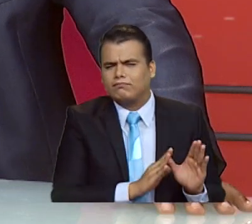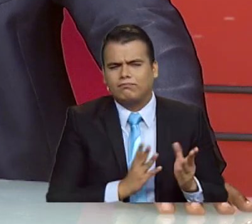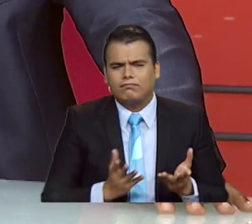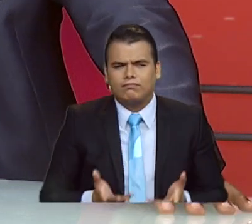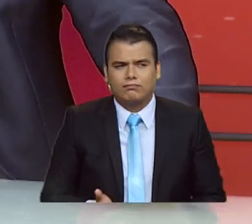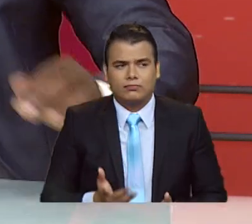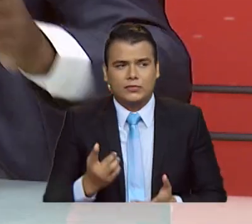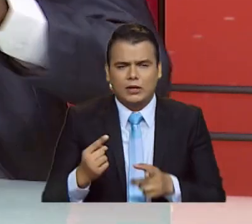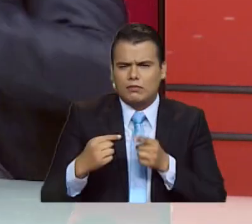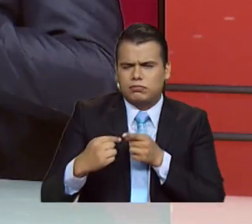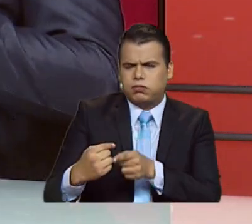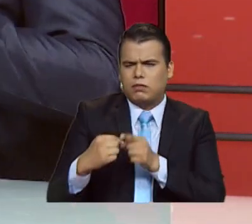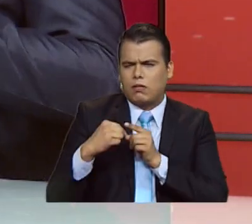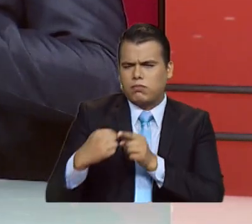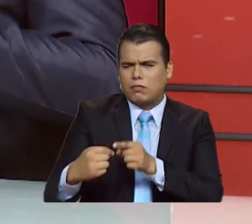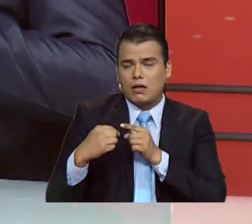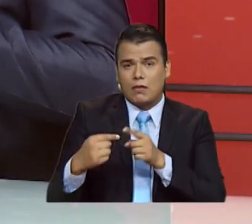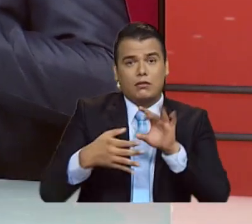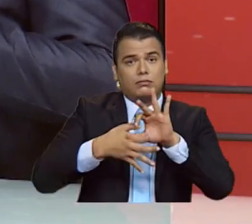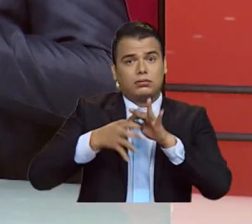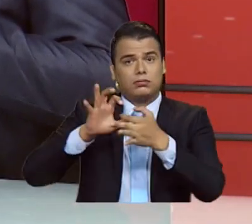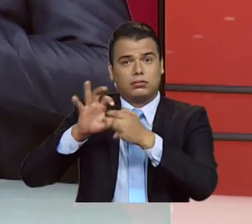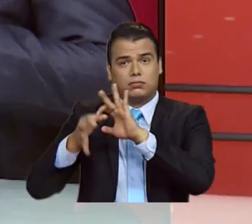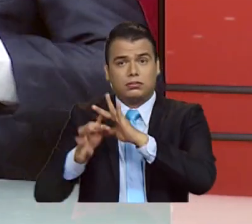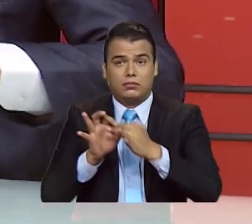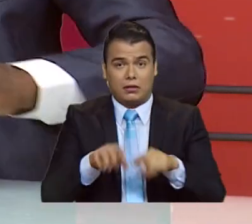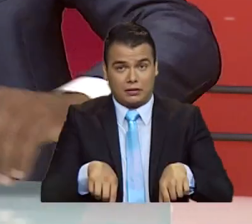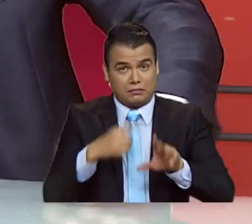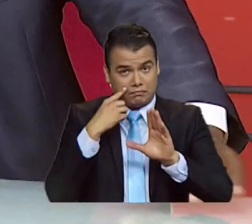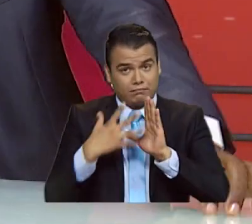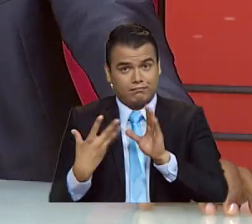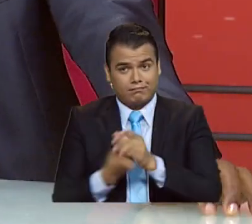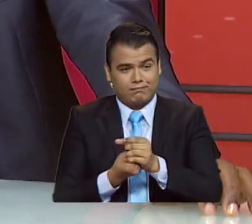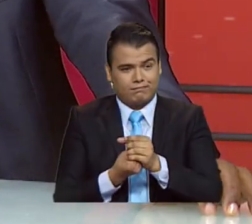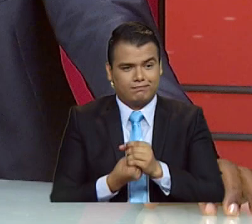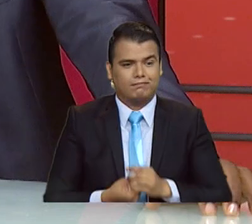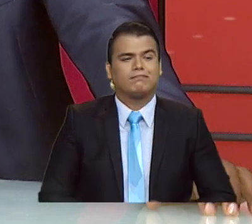hablemos de la lucha olímpica, porque en Telepacífico Noticias somos incluyentes.